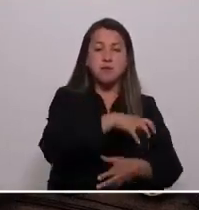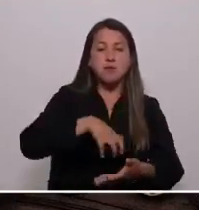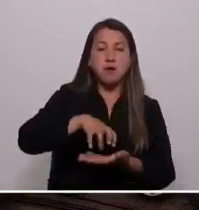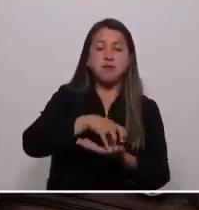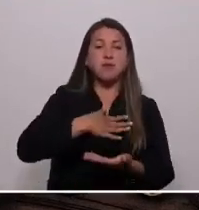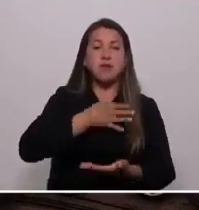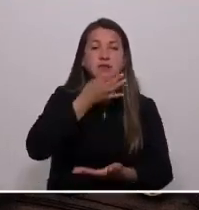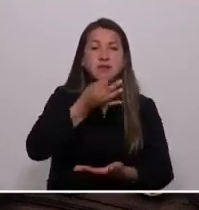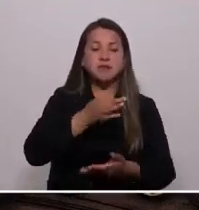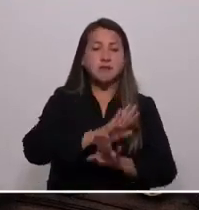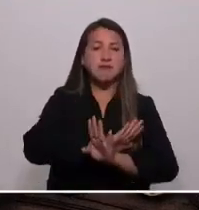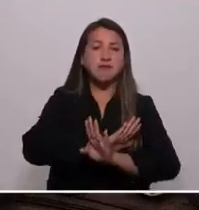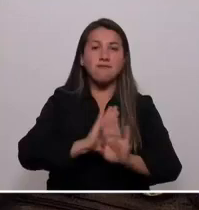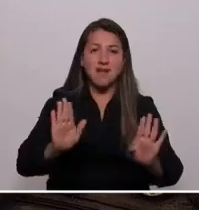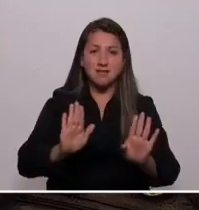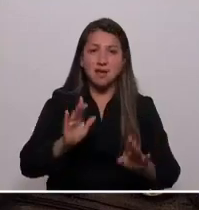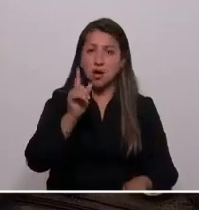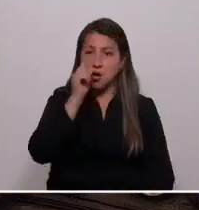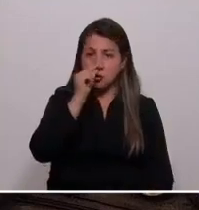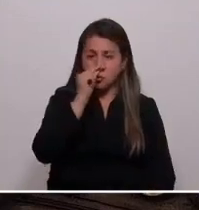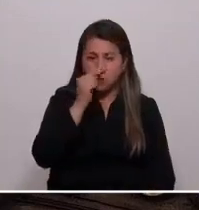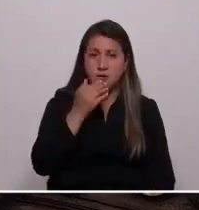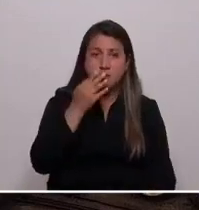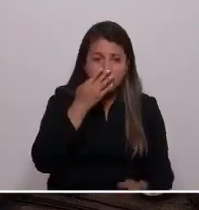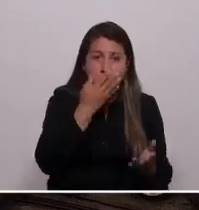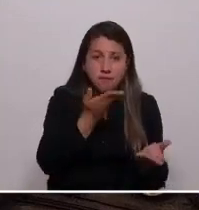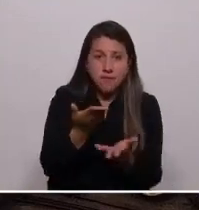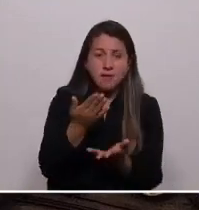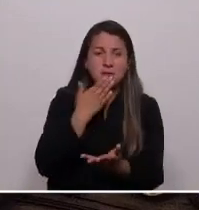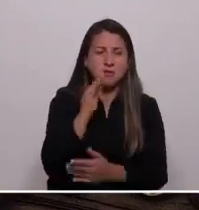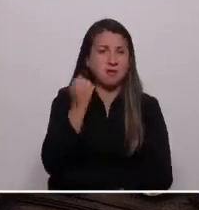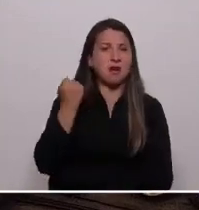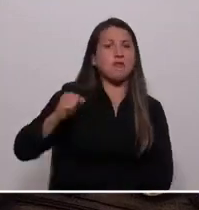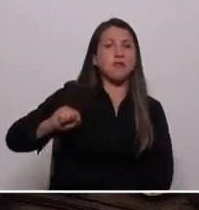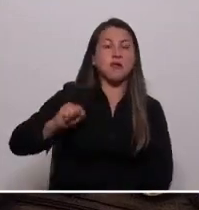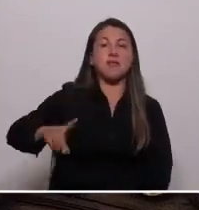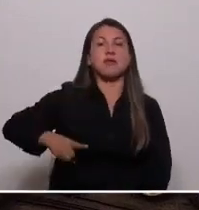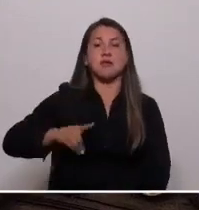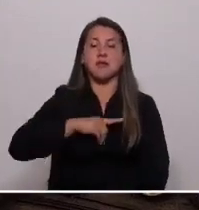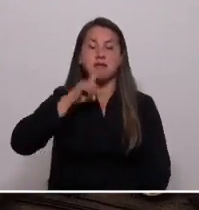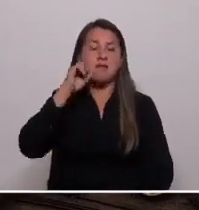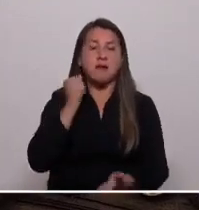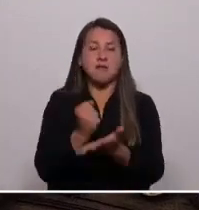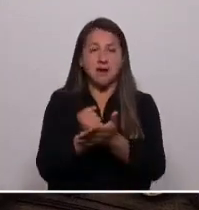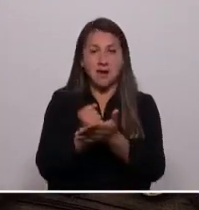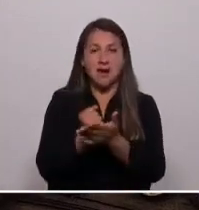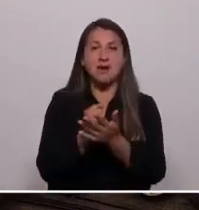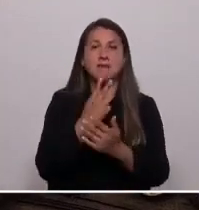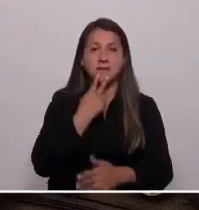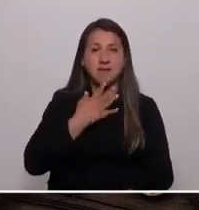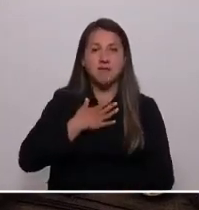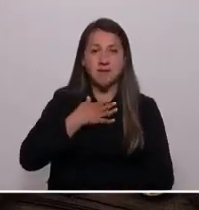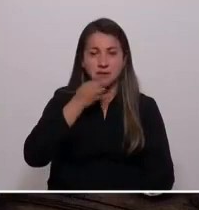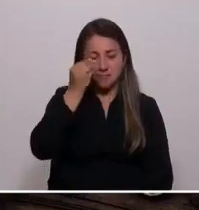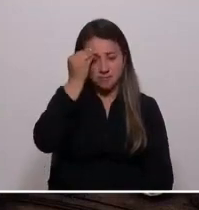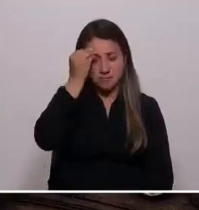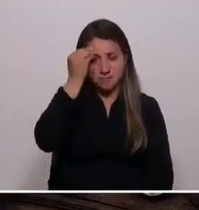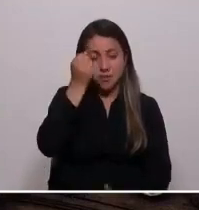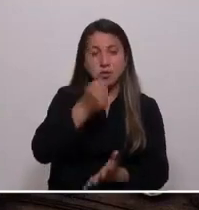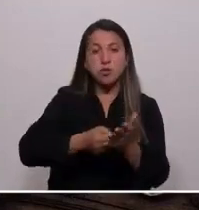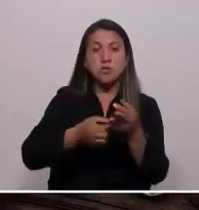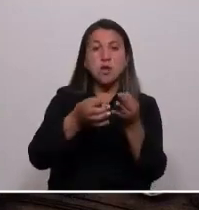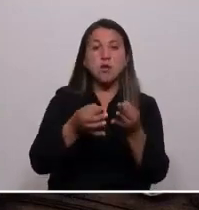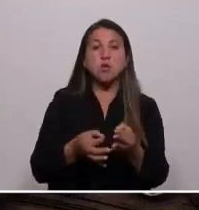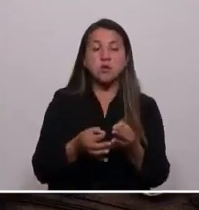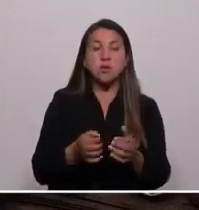siendo octubre el mejor ejemplo de rebeldía y dignidad que marcará nuestras vidas y nos llevará hacia la lucha justa por el